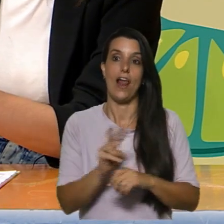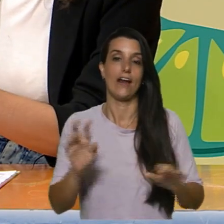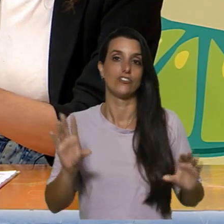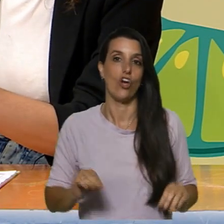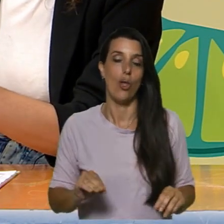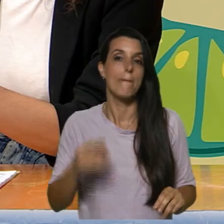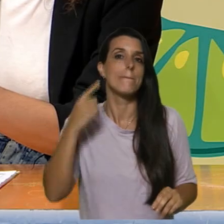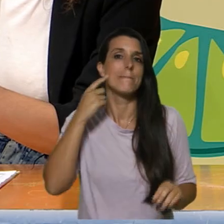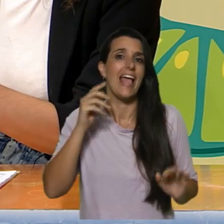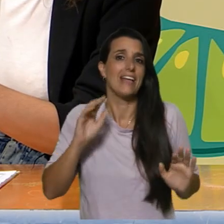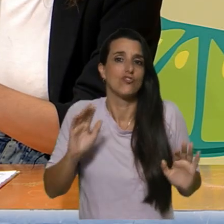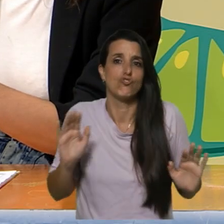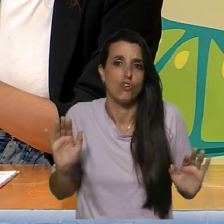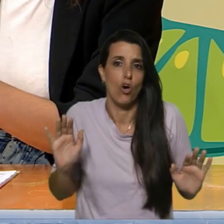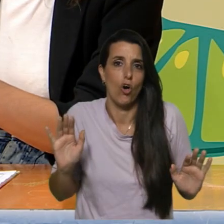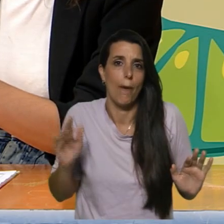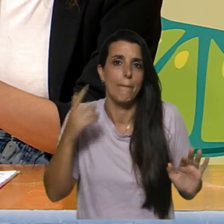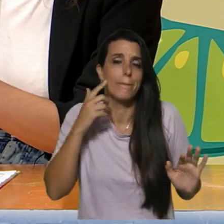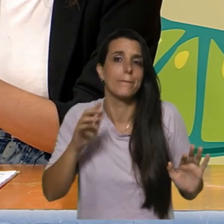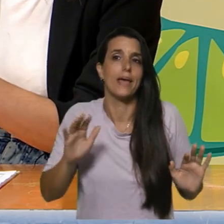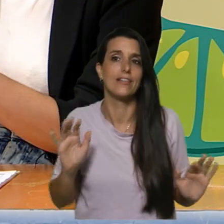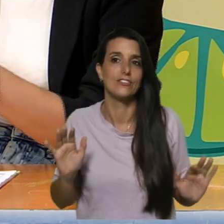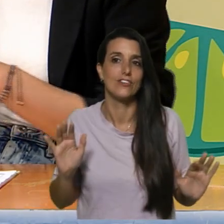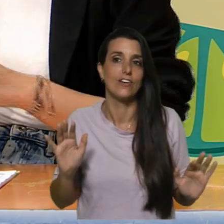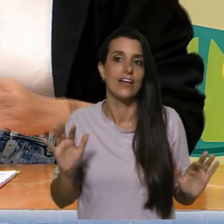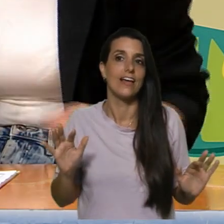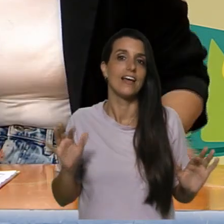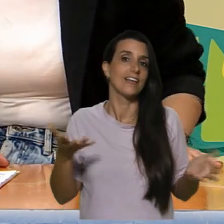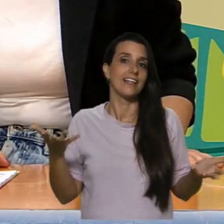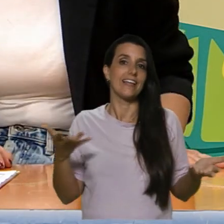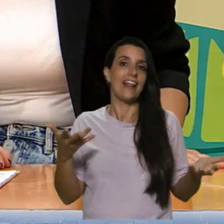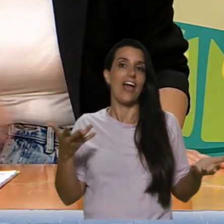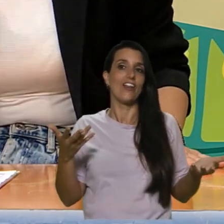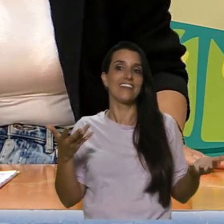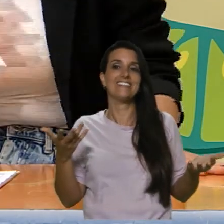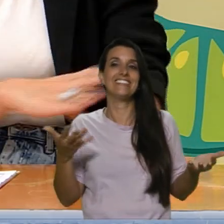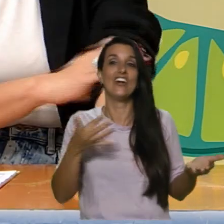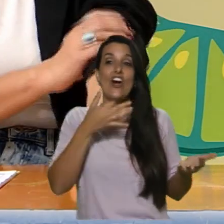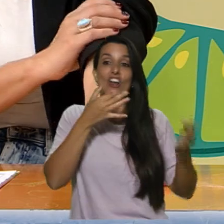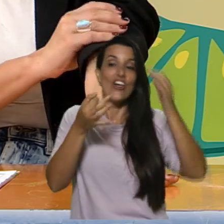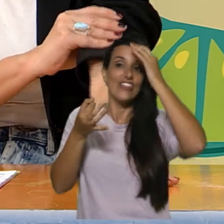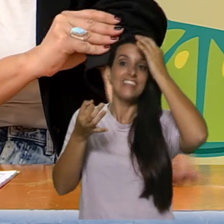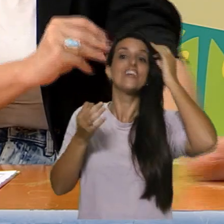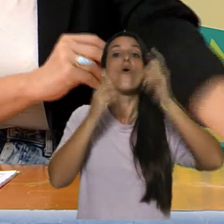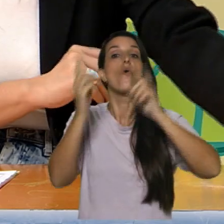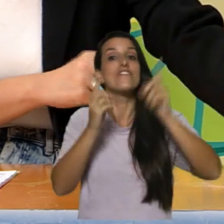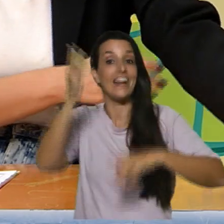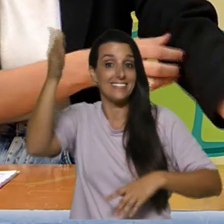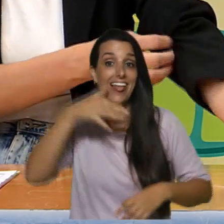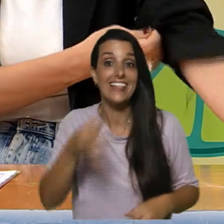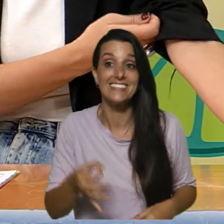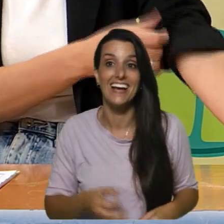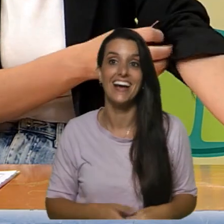yo. Exacto. Basado en la vida misma. Mi ignorancia. No, lo dice la Universidad de Massachusetts.